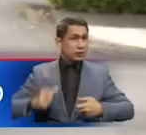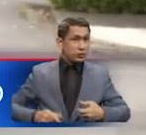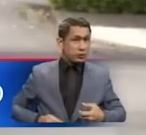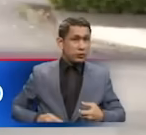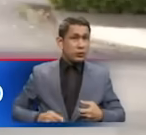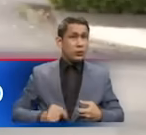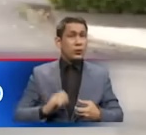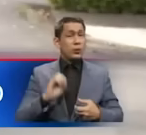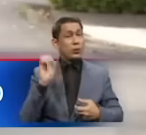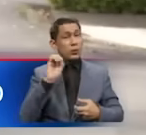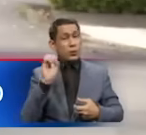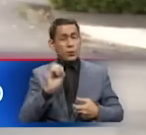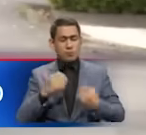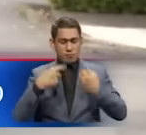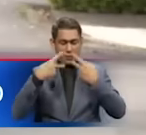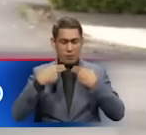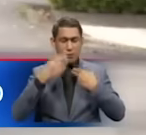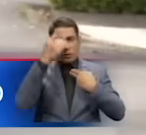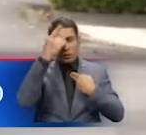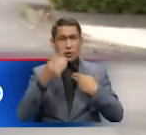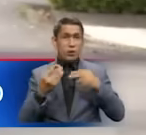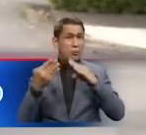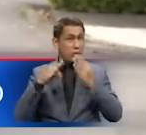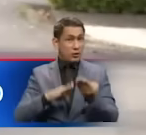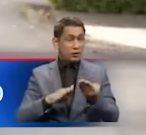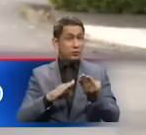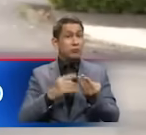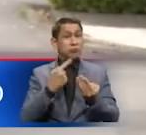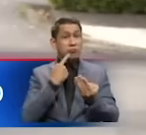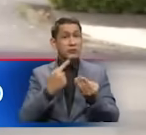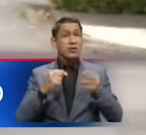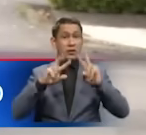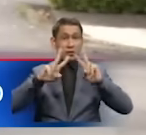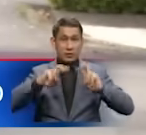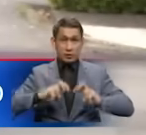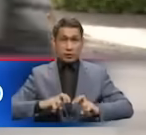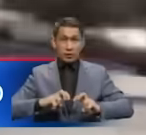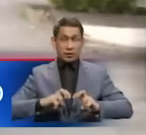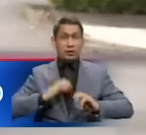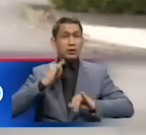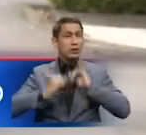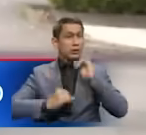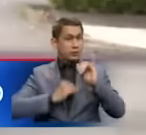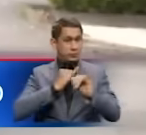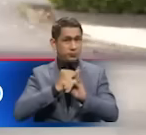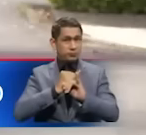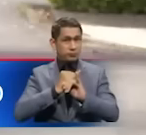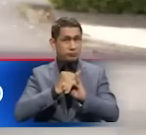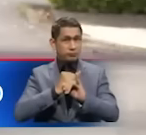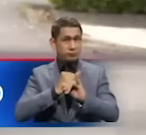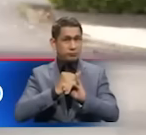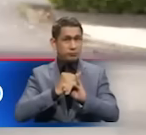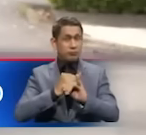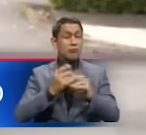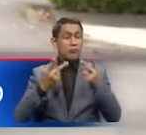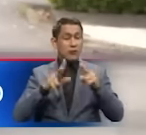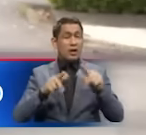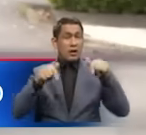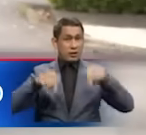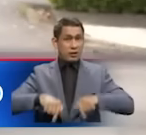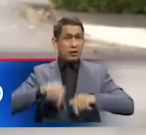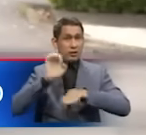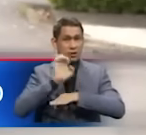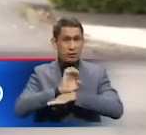suicidas y riesgo alto de suicidio. Así lo determinan investigaciones a nivel internacional y también a nivel local, y lo